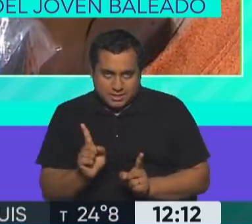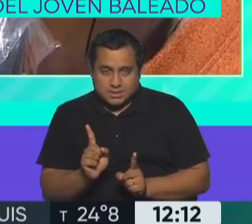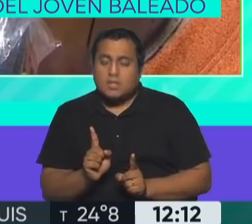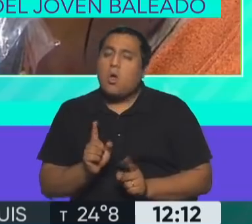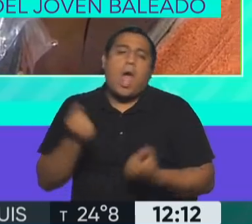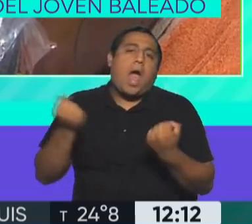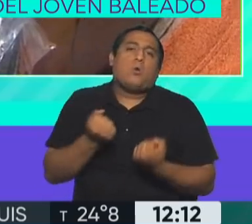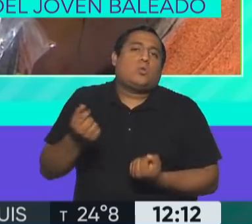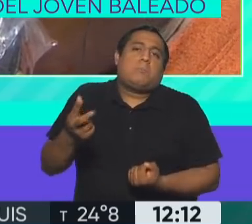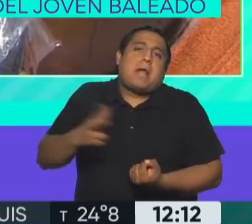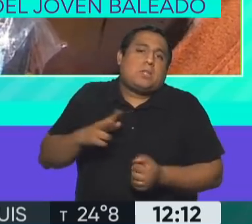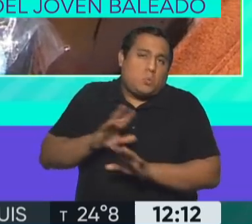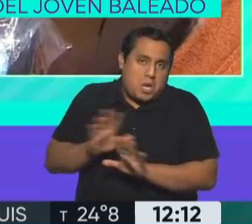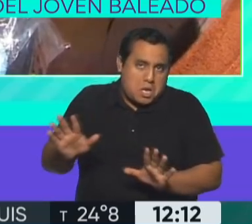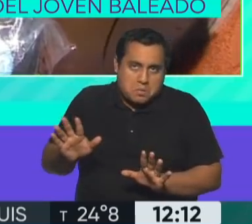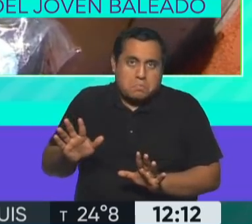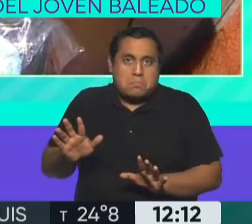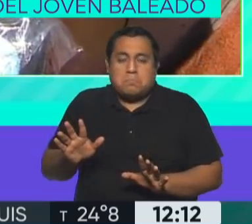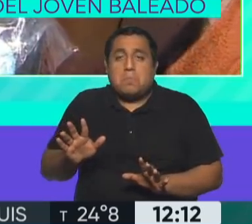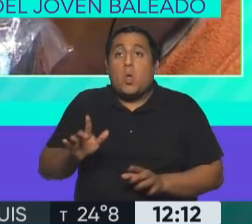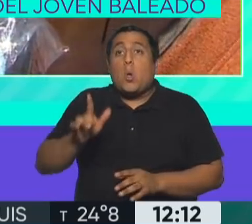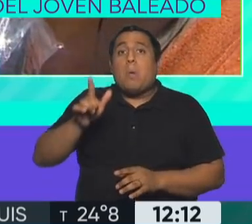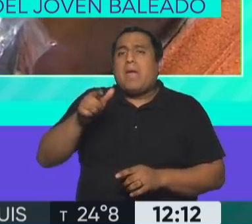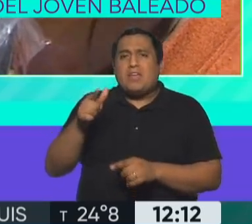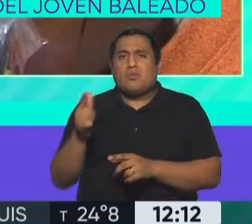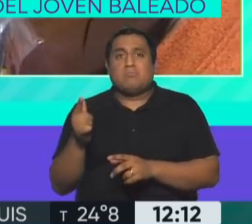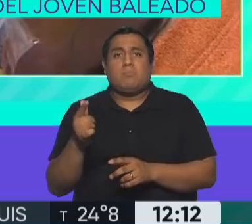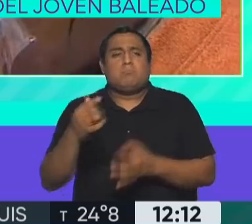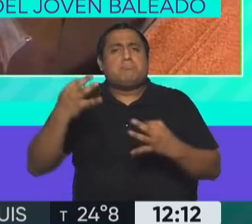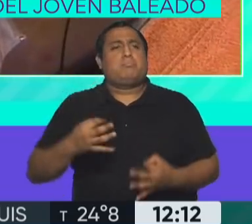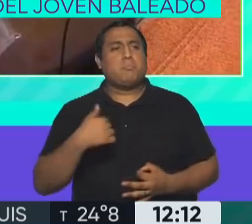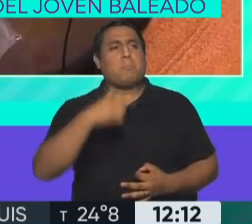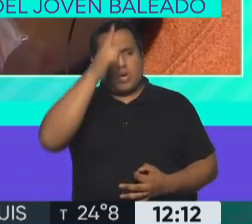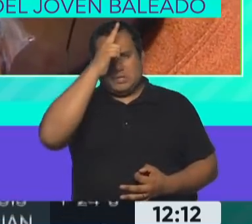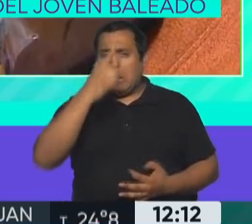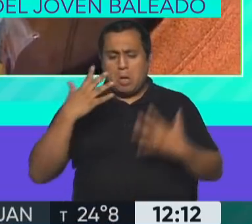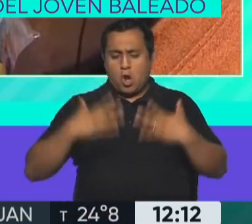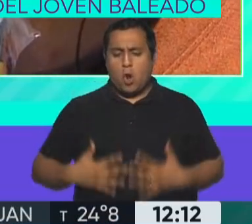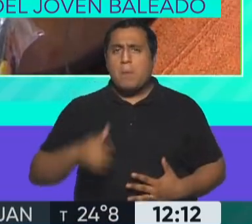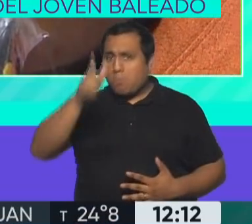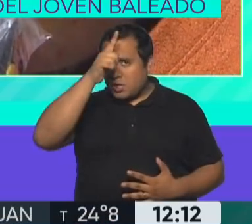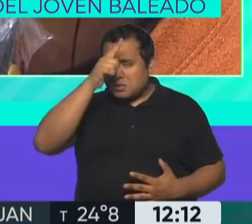No, era un automóvil particular, jamás se identificaron como policías. Ajá. Tampoco tenían el uniforme,